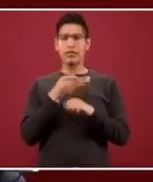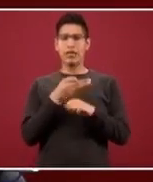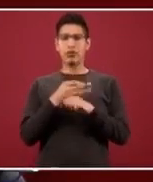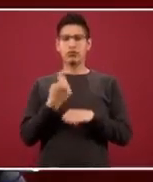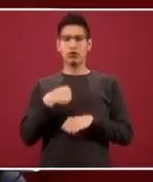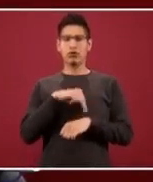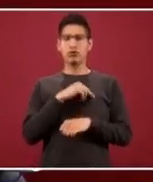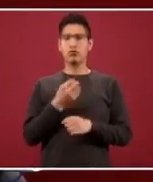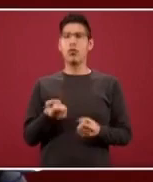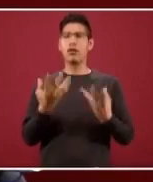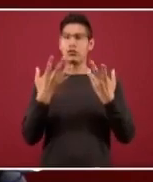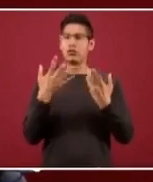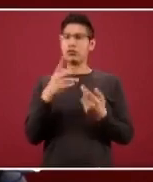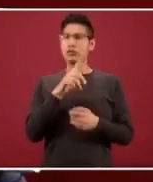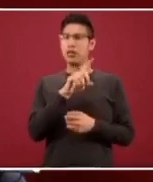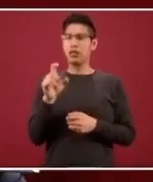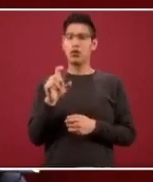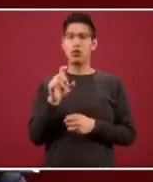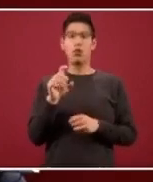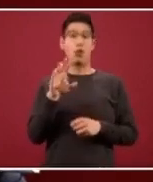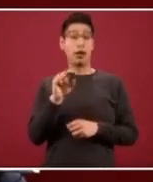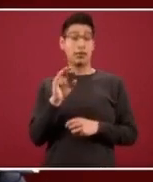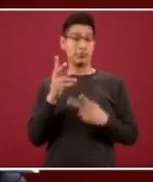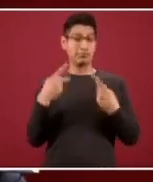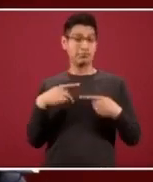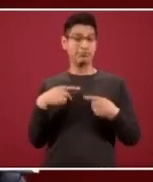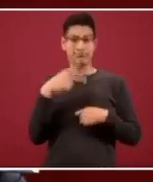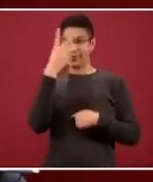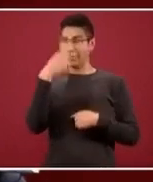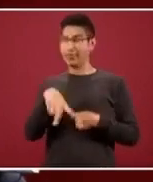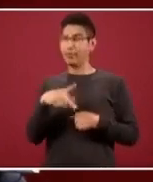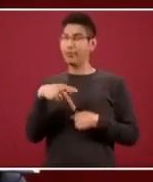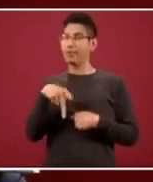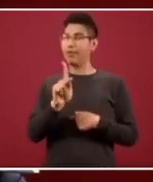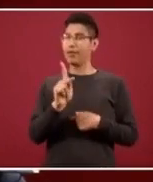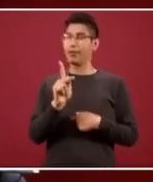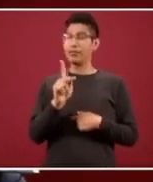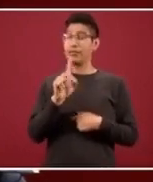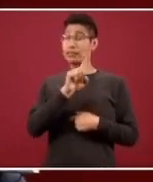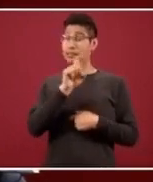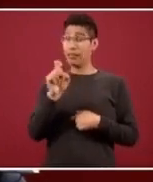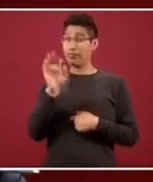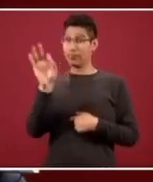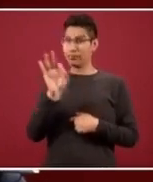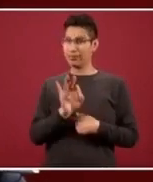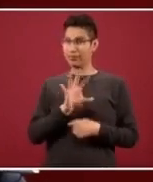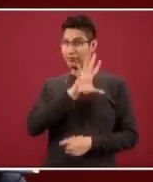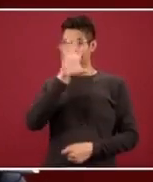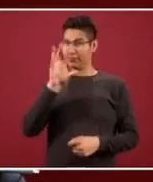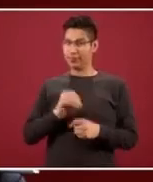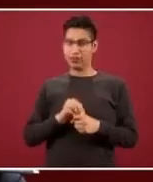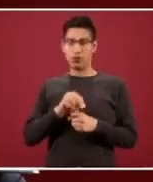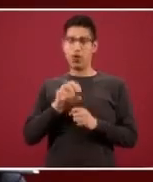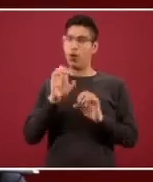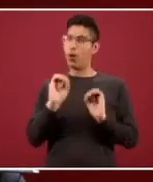de mexicanos, no estamos hablando del 100% de los infectados, o sea, de ese 4%, no, es mucho